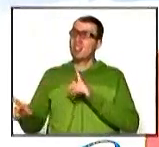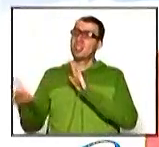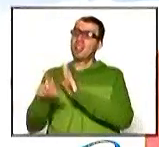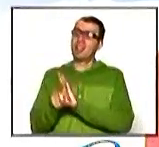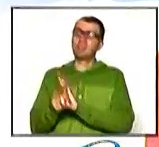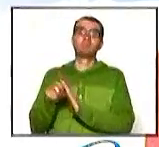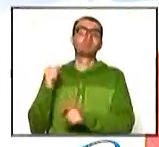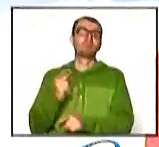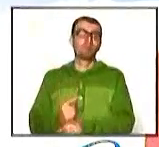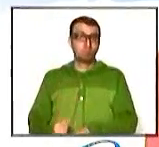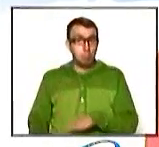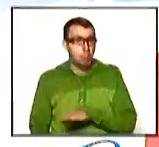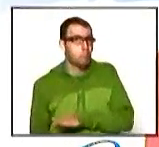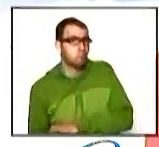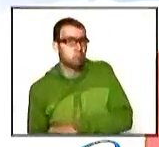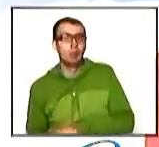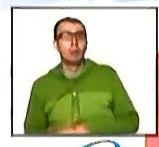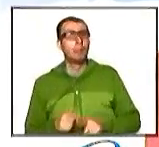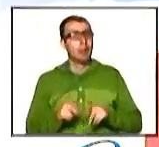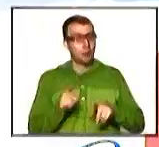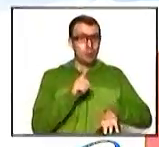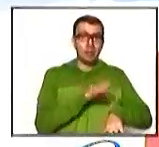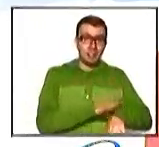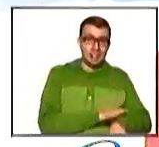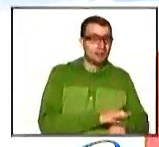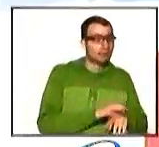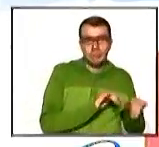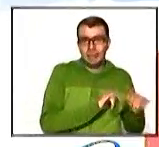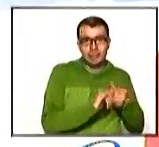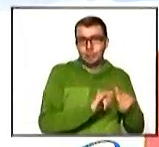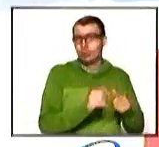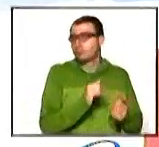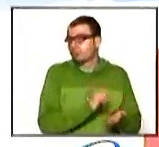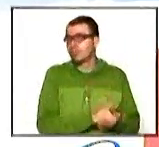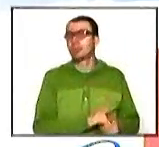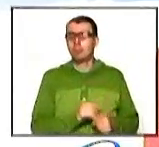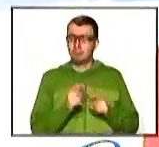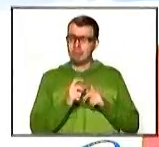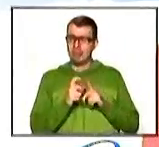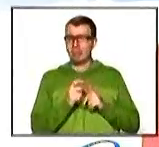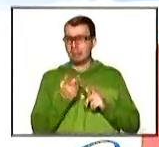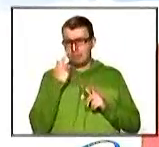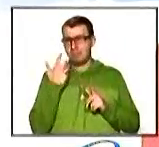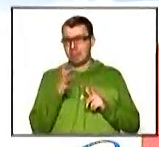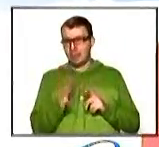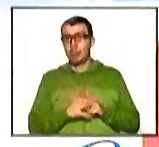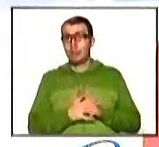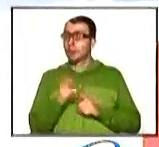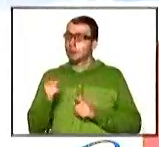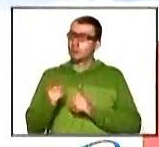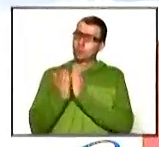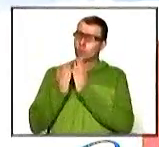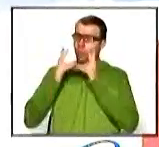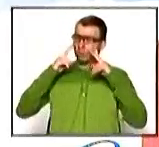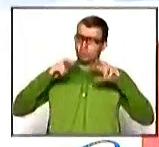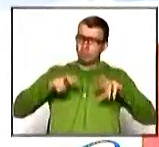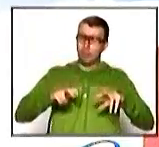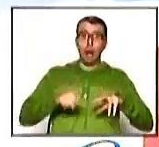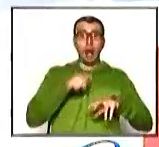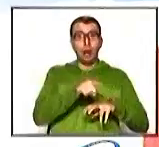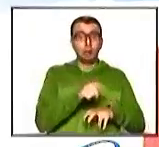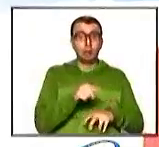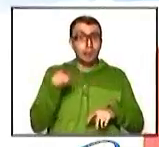echa la trampa, en la medicina también. Entonces, se descubrieron con estudios serios que el alpiste tenía